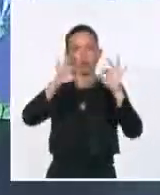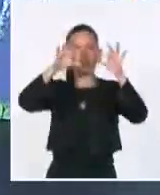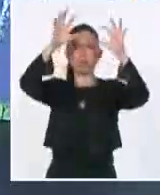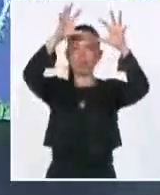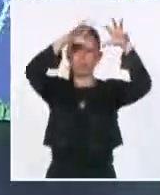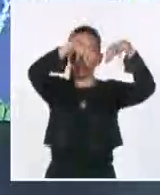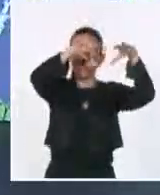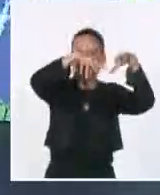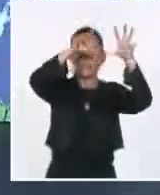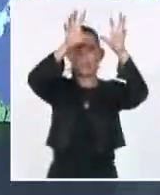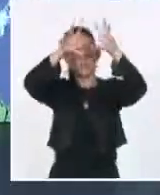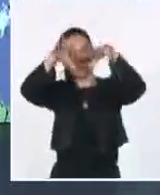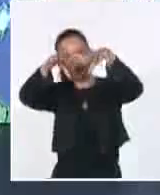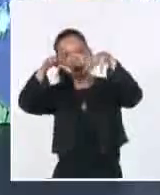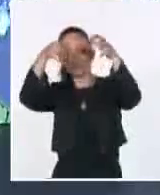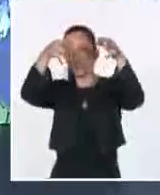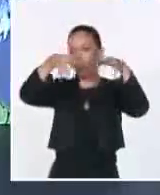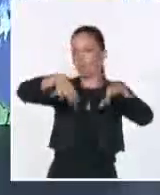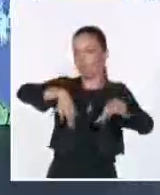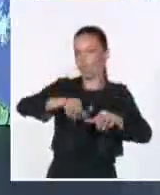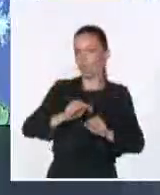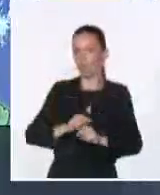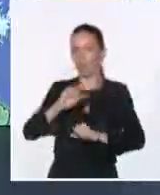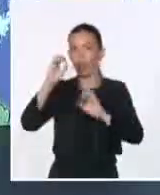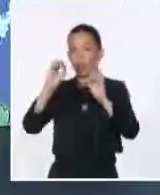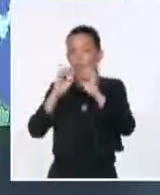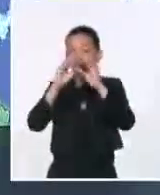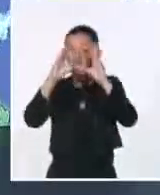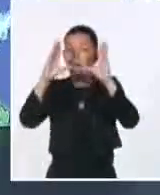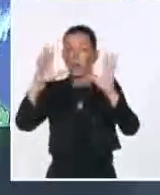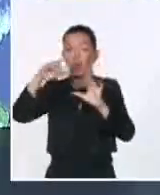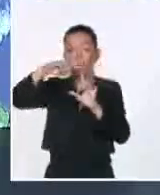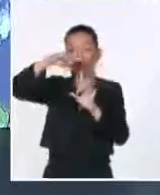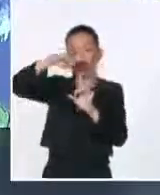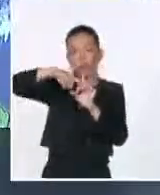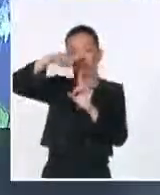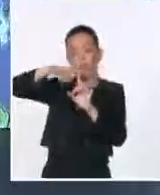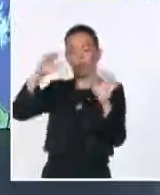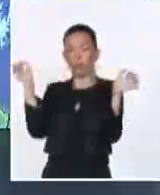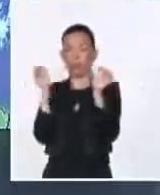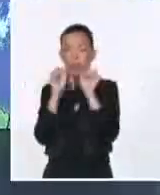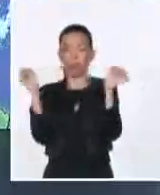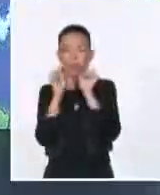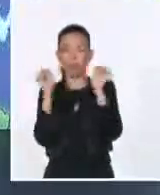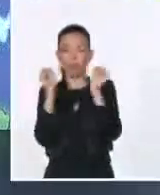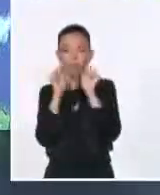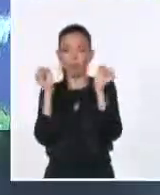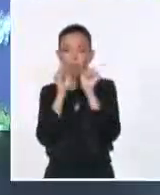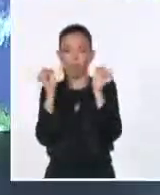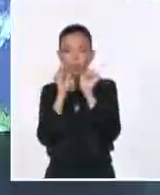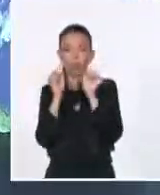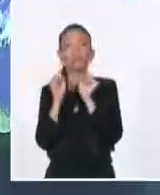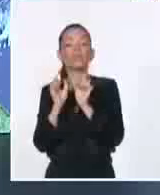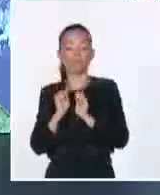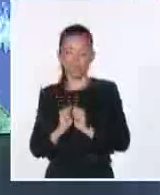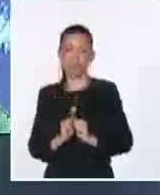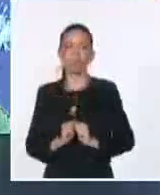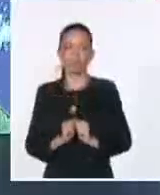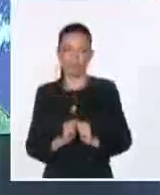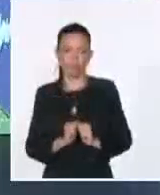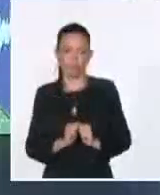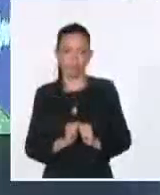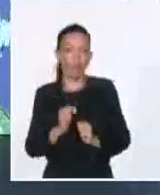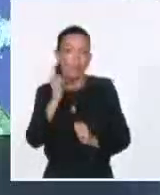manera ocasional. La madrugada fue ligeramente fría hacia zonas del interior y sur de gran parte del territorio nacional. Los valores más